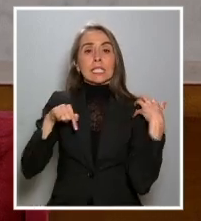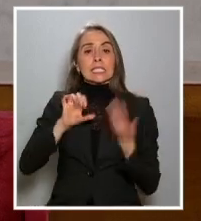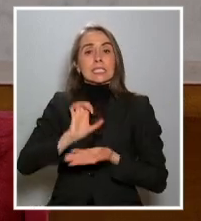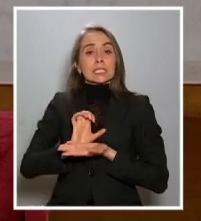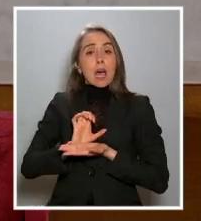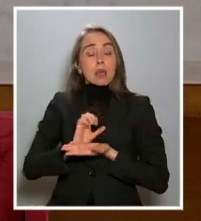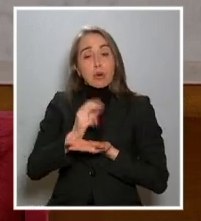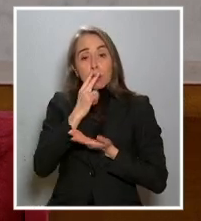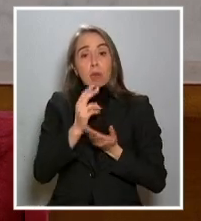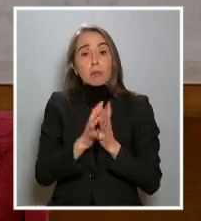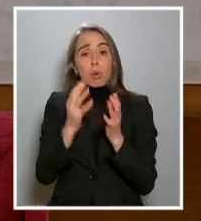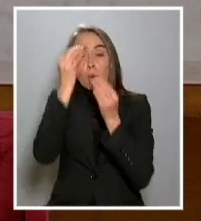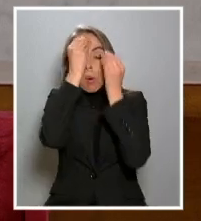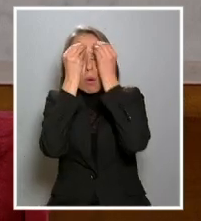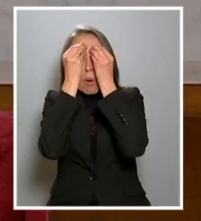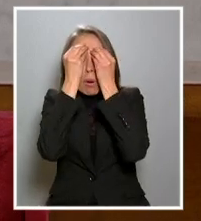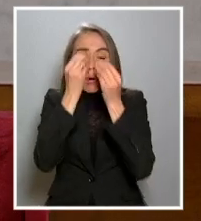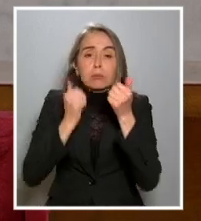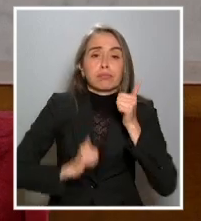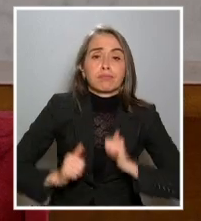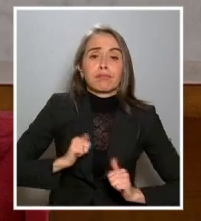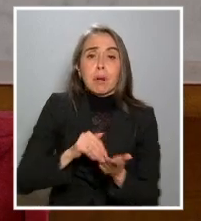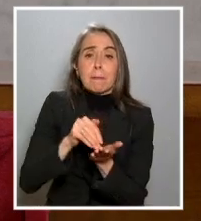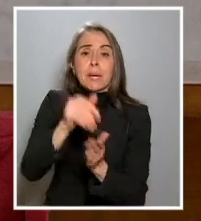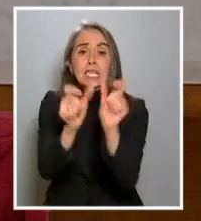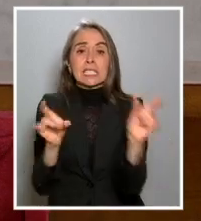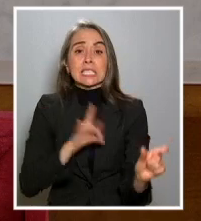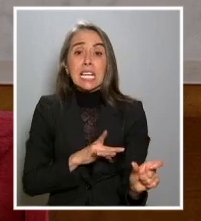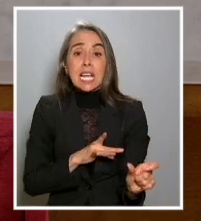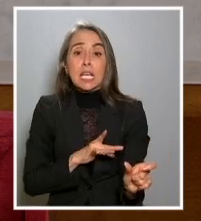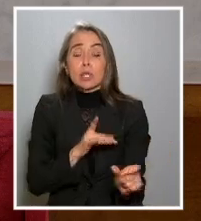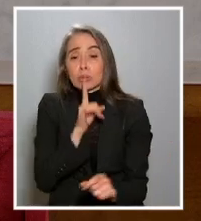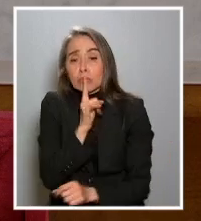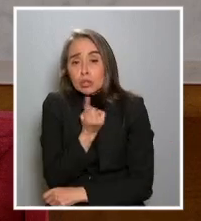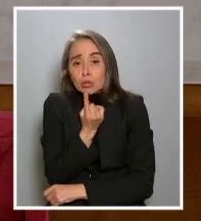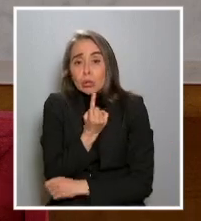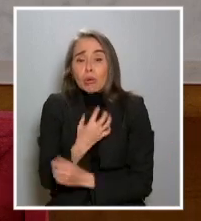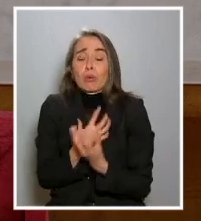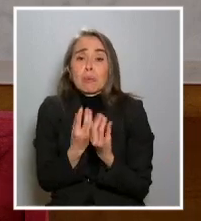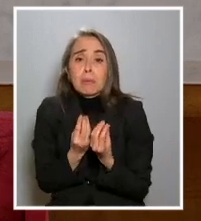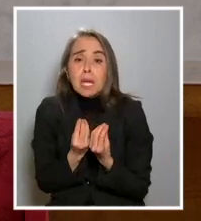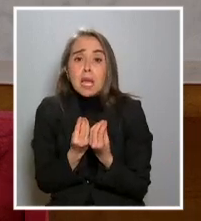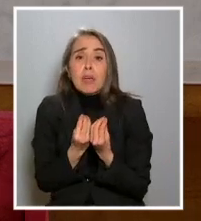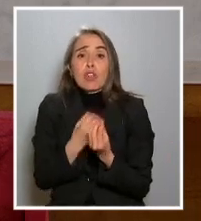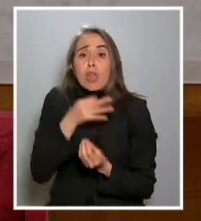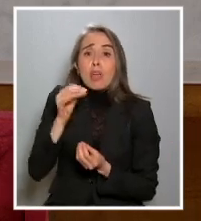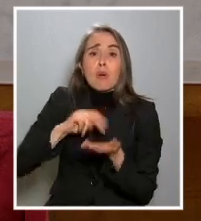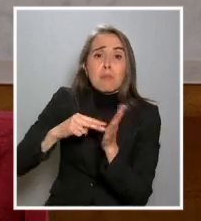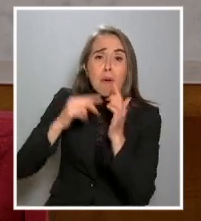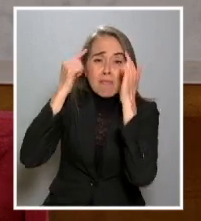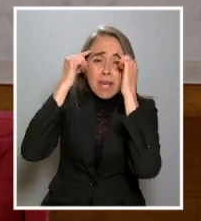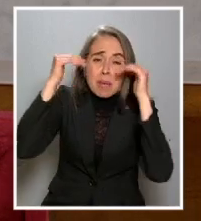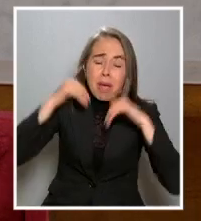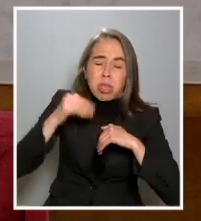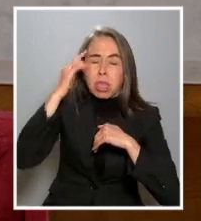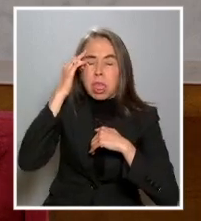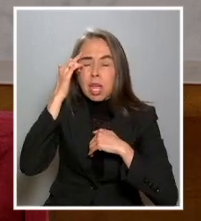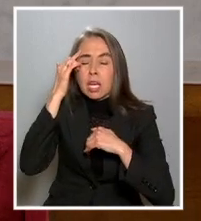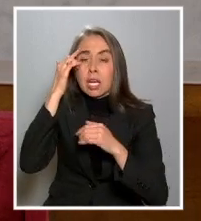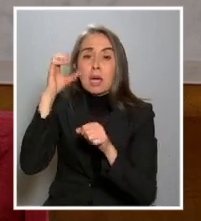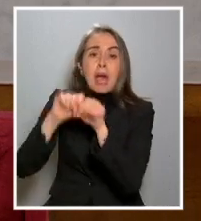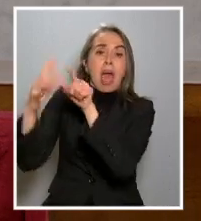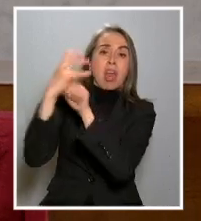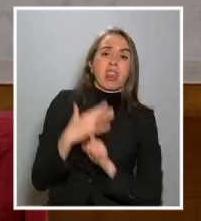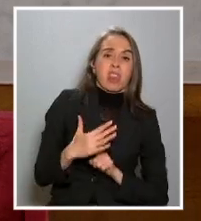de la tremenda aflicción que viven miles de chilenos, muchas veces en silencio por temor a la discriminación. No podemos